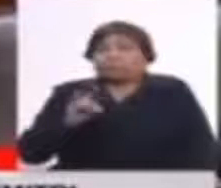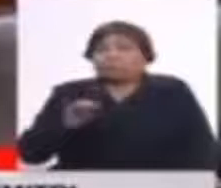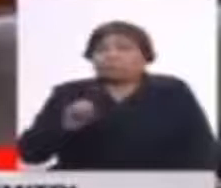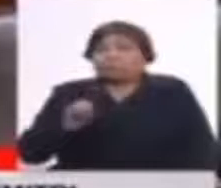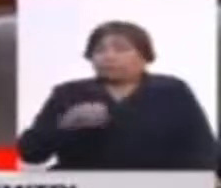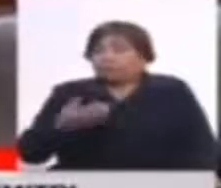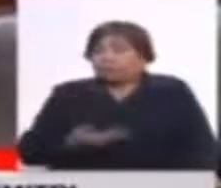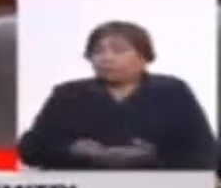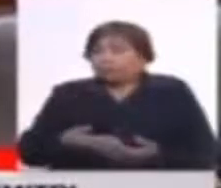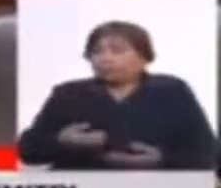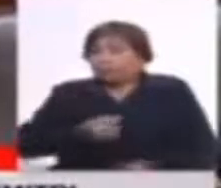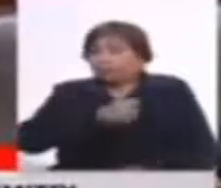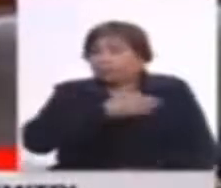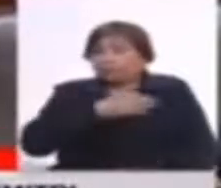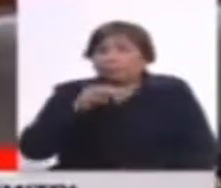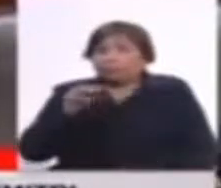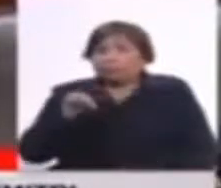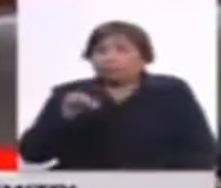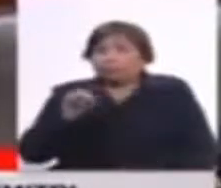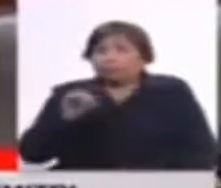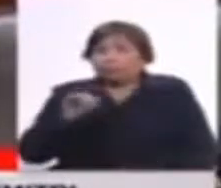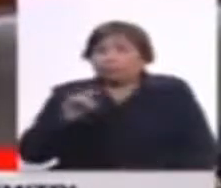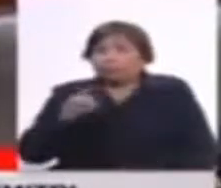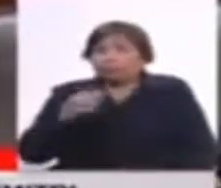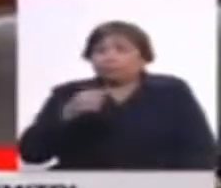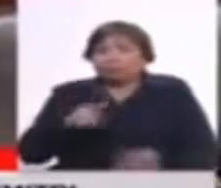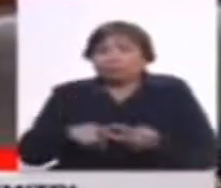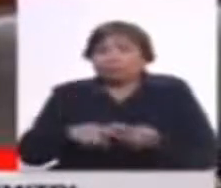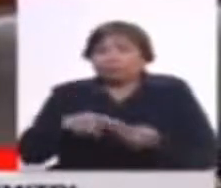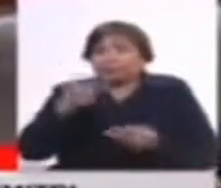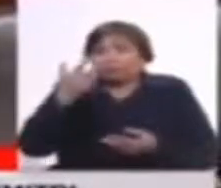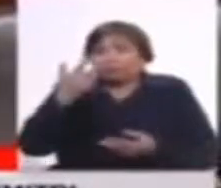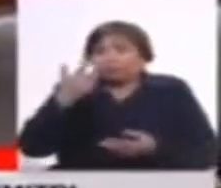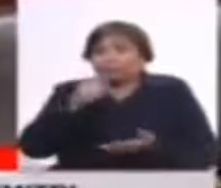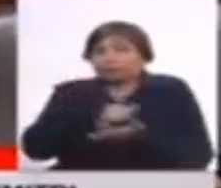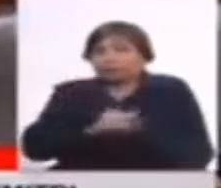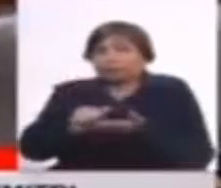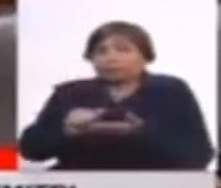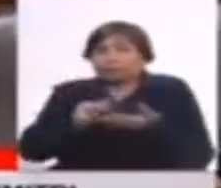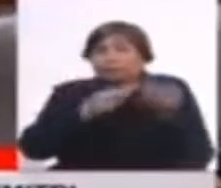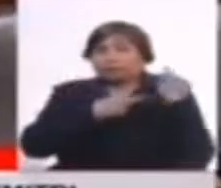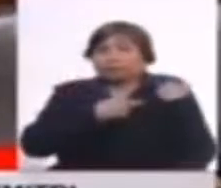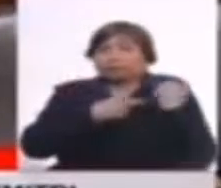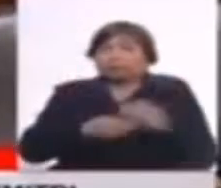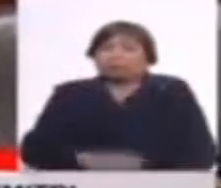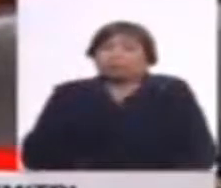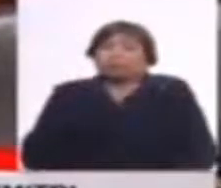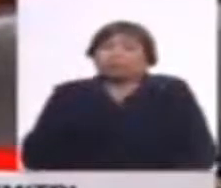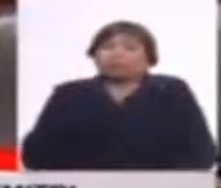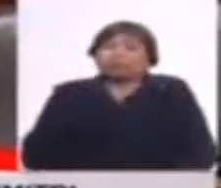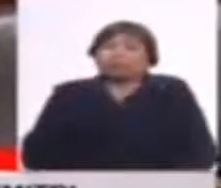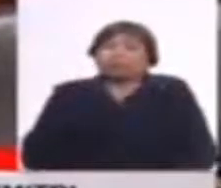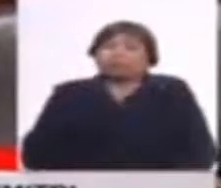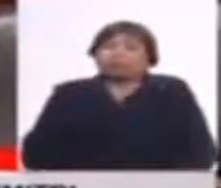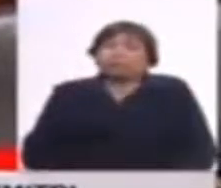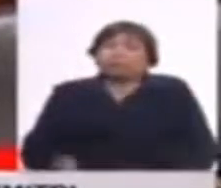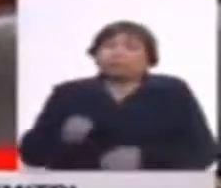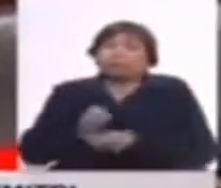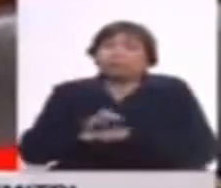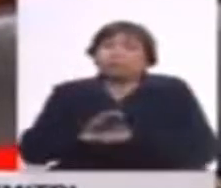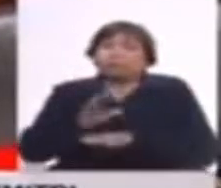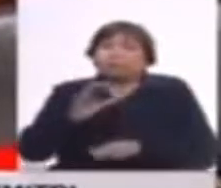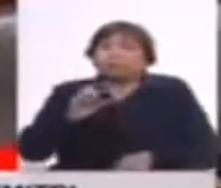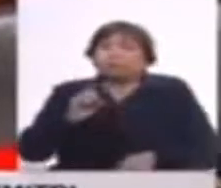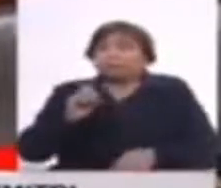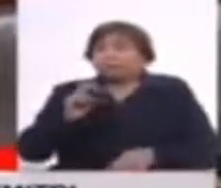amigos de Público Contadores, el día de hoy te daremos a conocer las declaraciones de Roberto Schaura en el Congreso, donde se